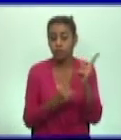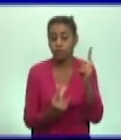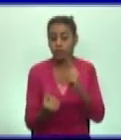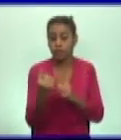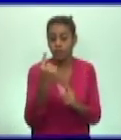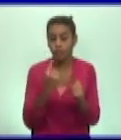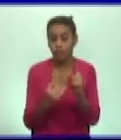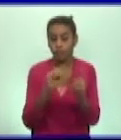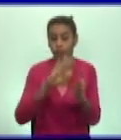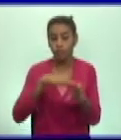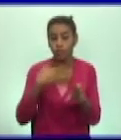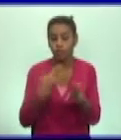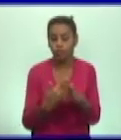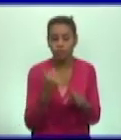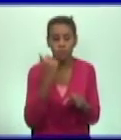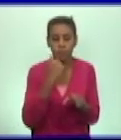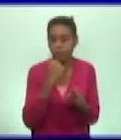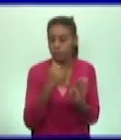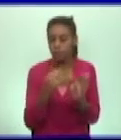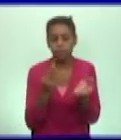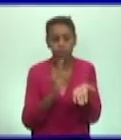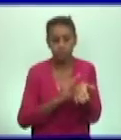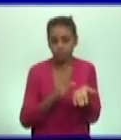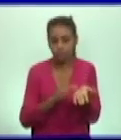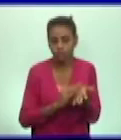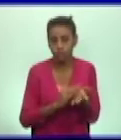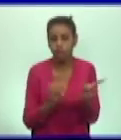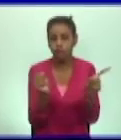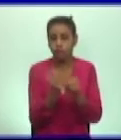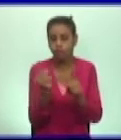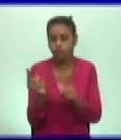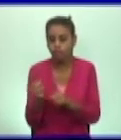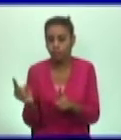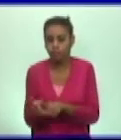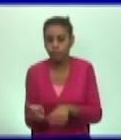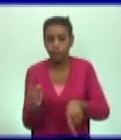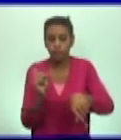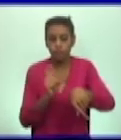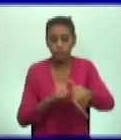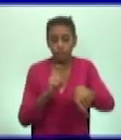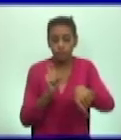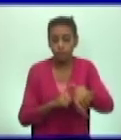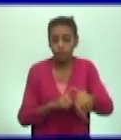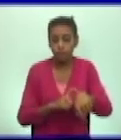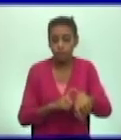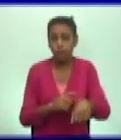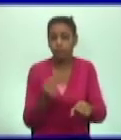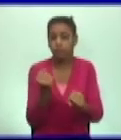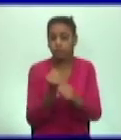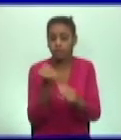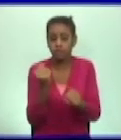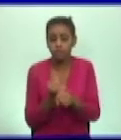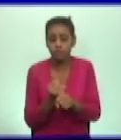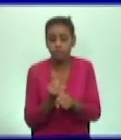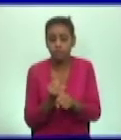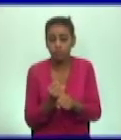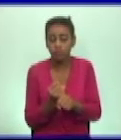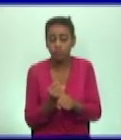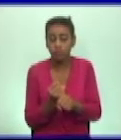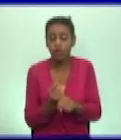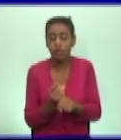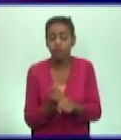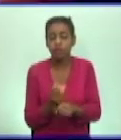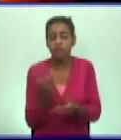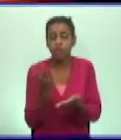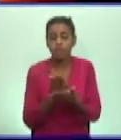puede ver otras en el libro de texto, reducción de la jornada laboral, y se va a desarrollar una campaña de alfabetización. Esto es de vital importancia. Recuerden